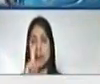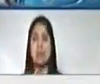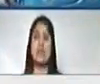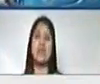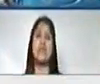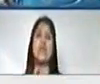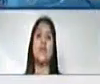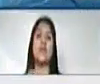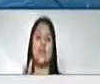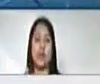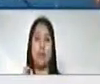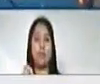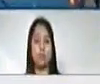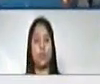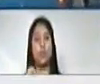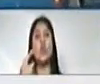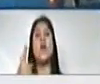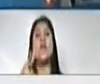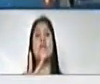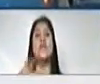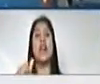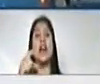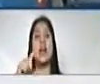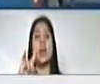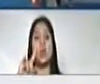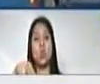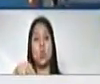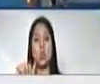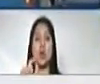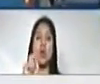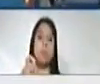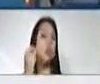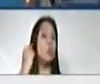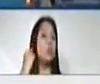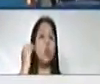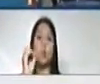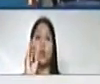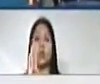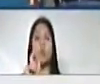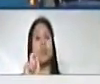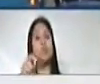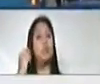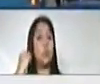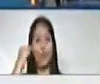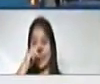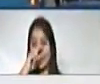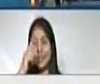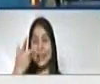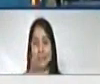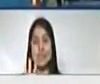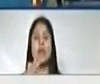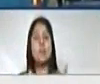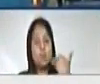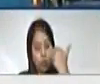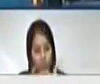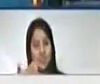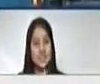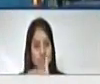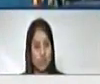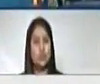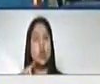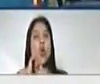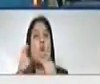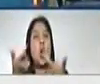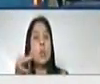favor, utilícela bien puesta. La mascarilla le debe cubrir a usted la nariz y la boca, si no, no está haciendo absolutamente nada. Hay que lavarse las